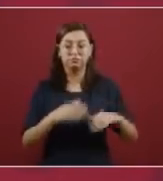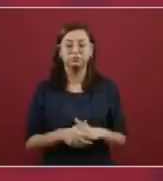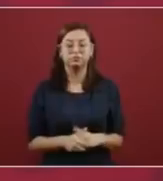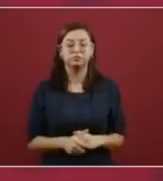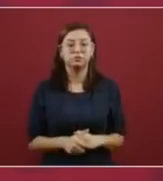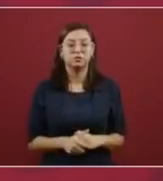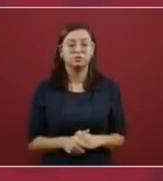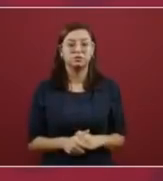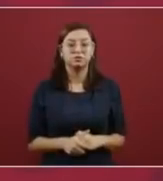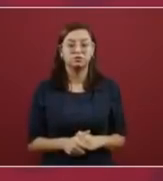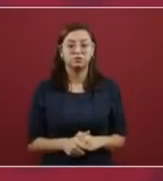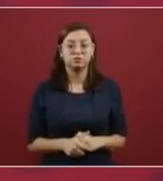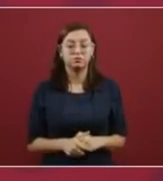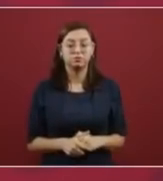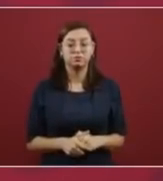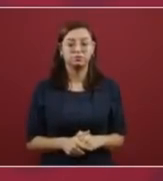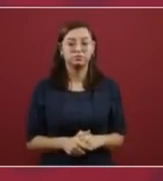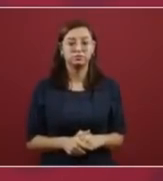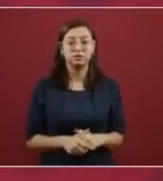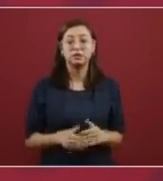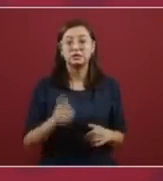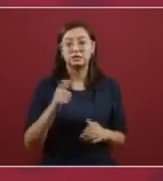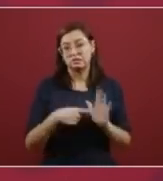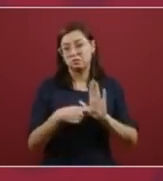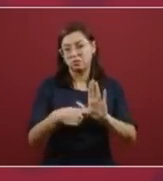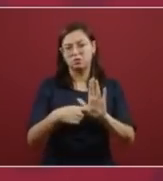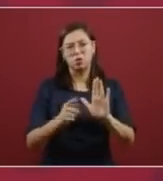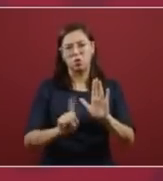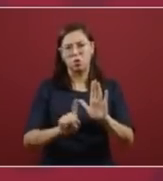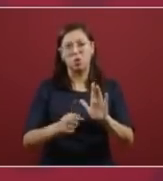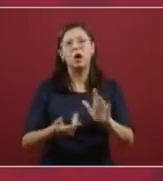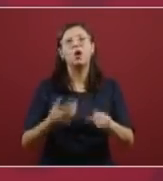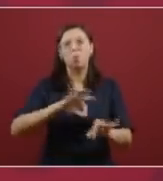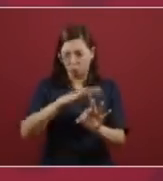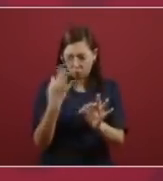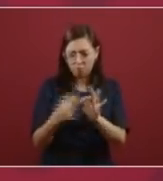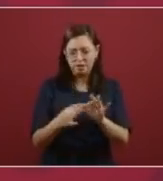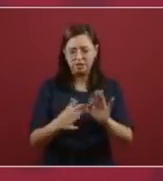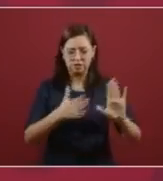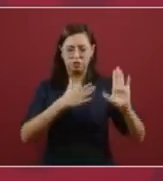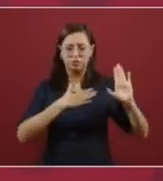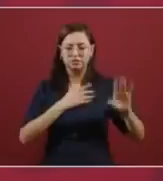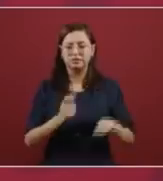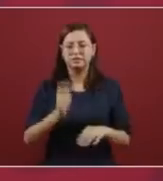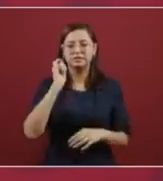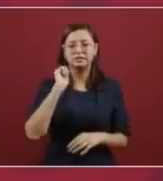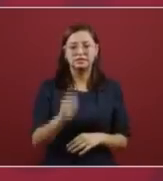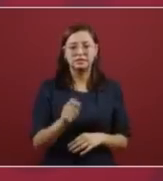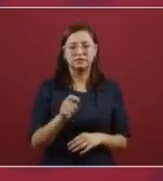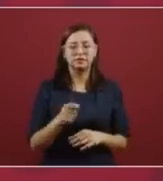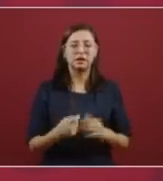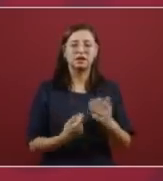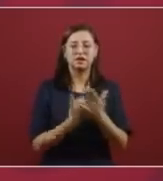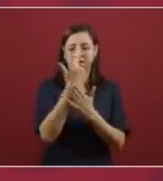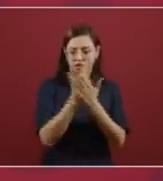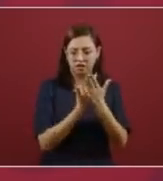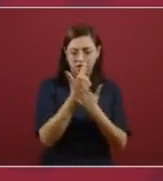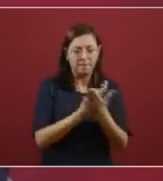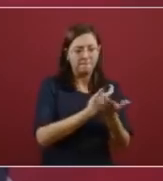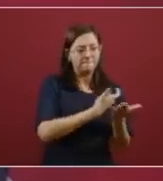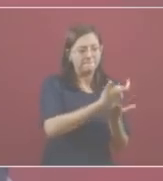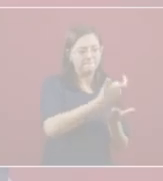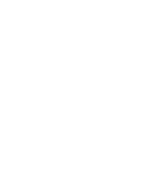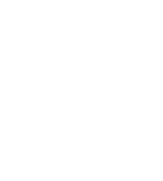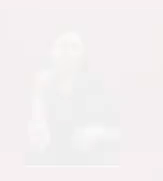cumplir con el compromiso que hicimos de transparentar la nómina